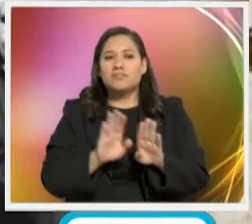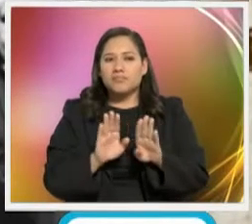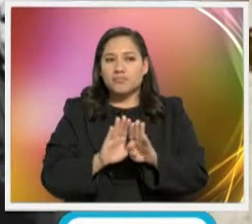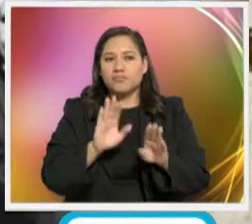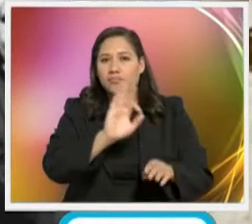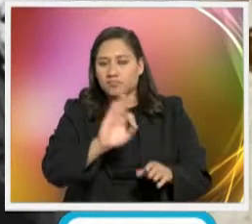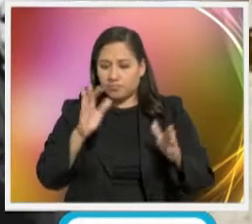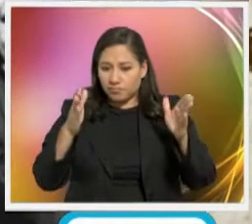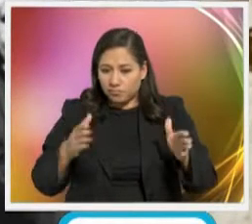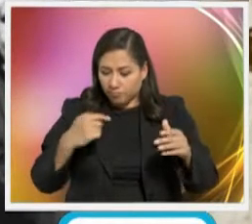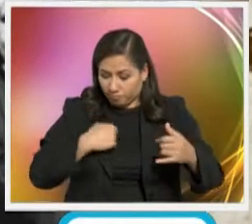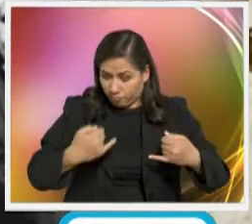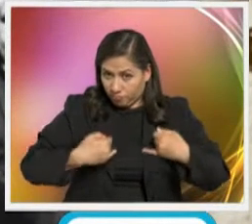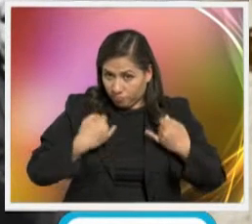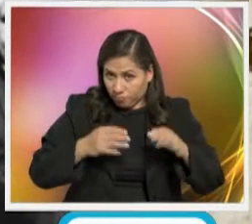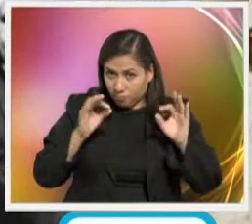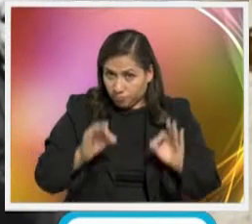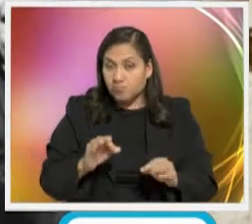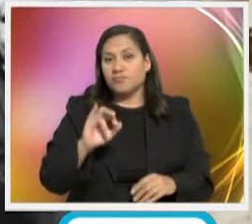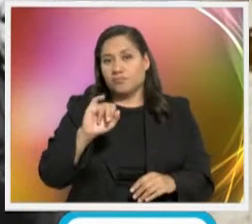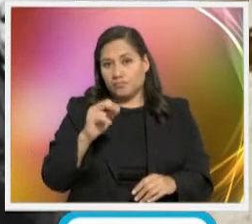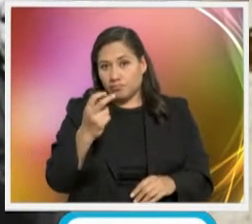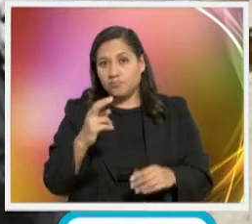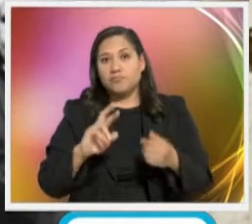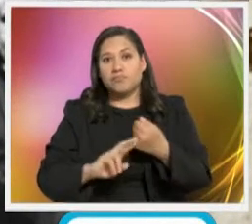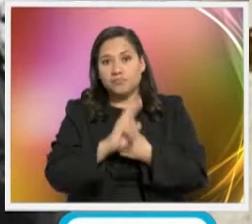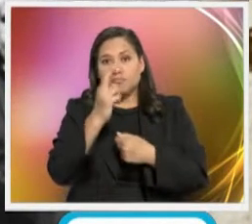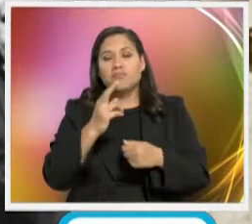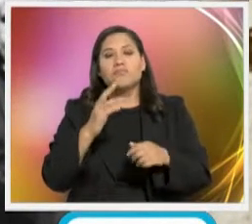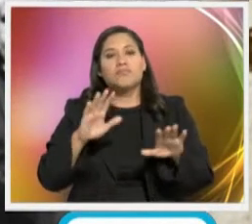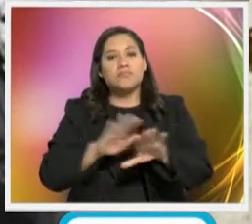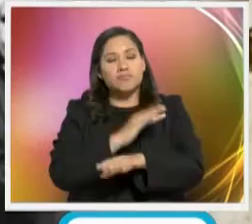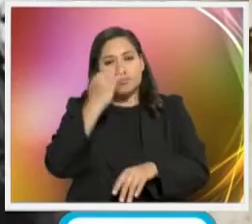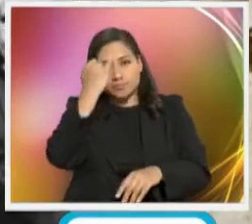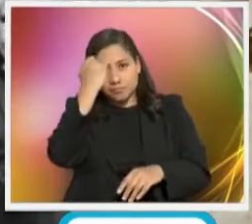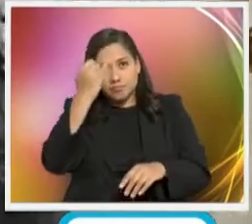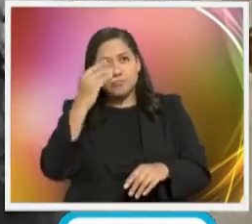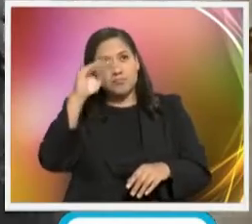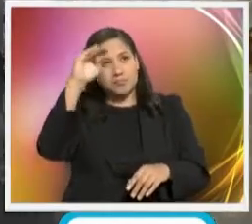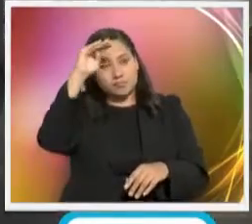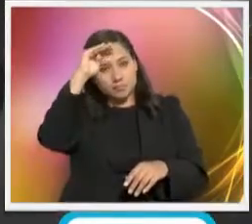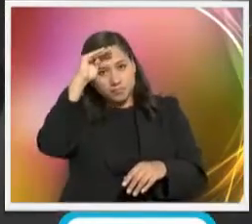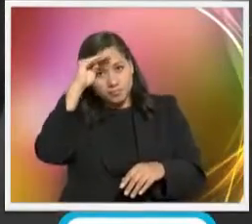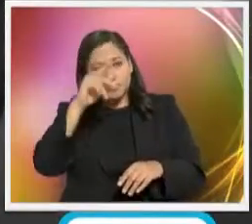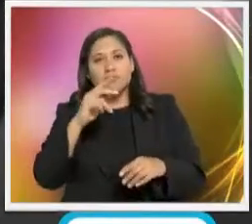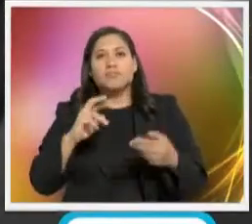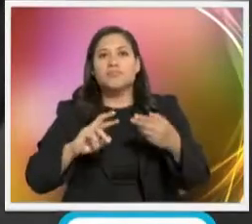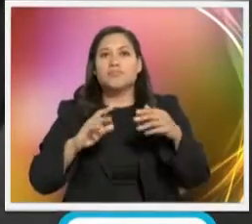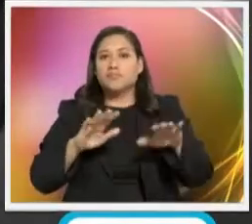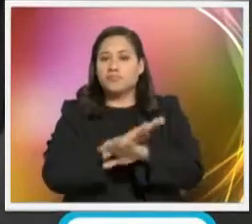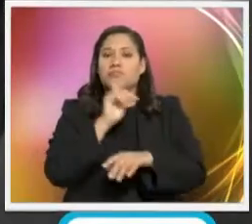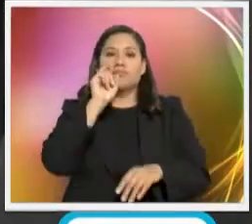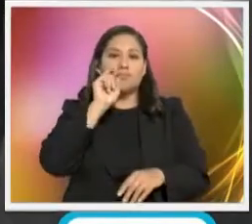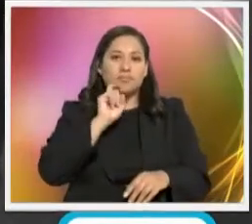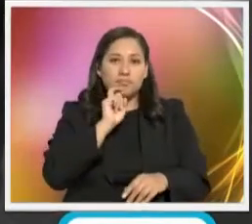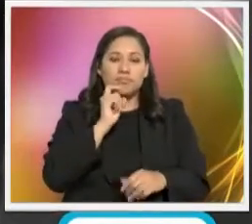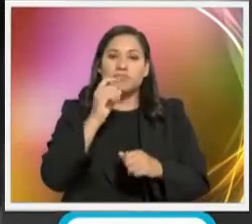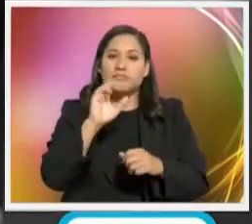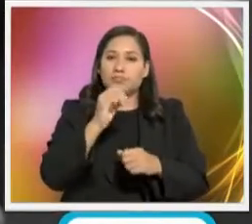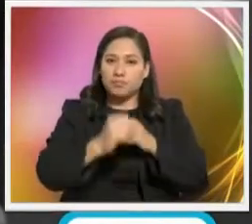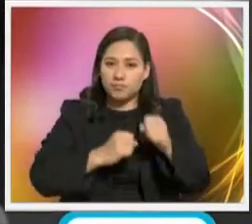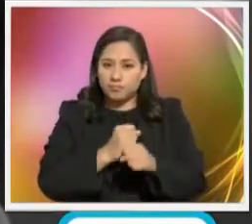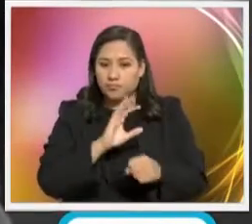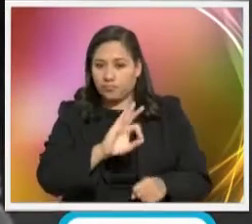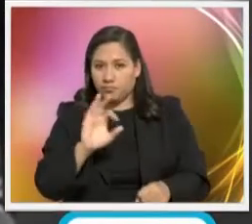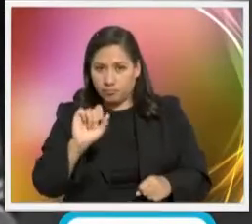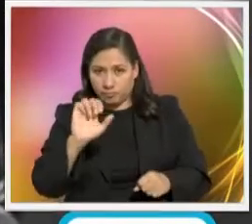etapa del ser joven como tal. Exactamente. Así es, una revolución, ¿no? De ideas, de pensamiento, una revolución sexual en la década de los 60. Exacto.